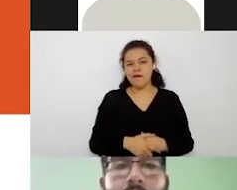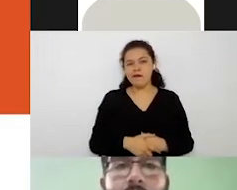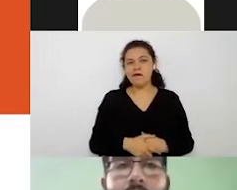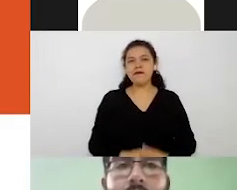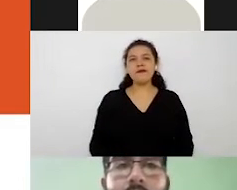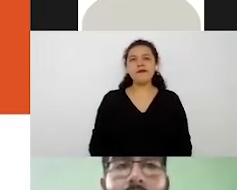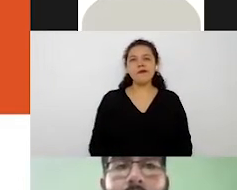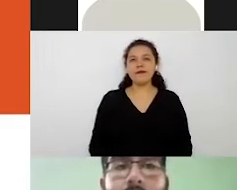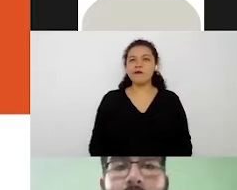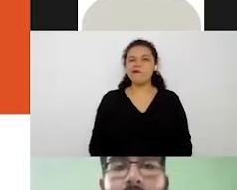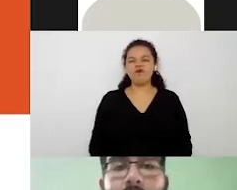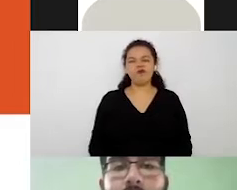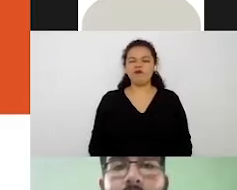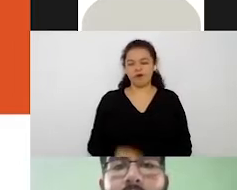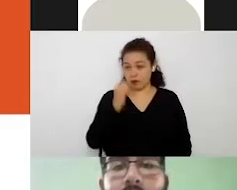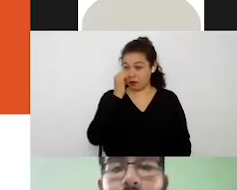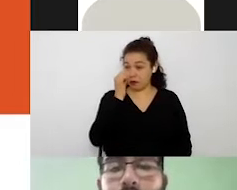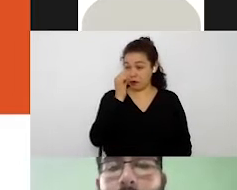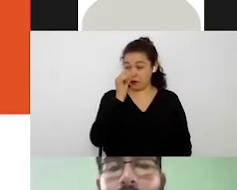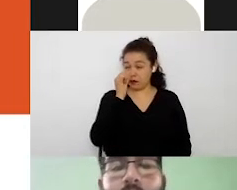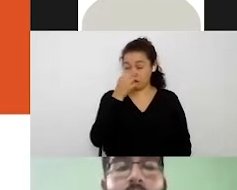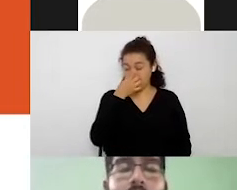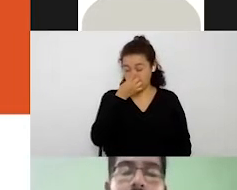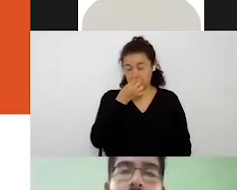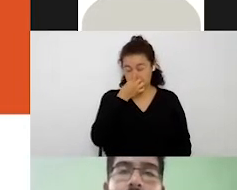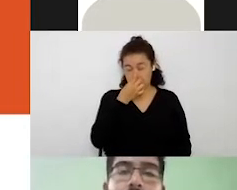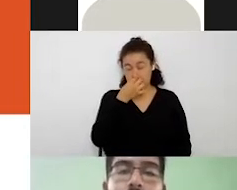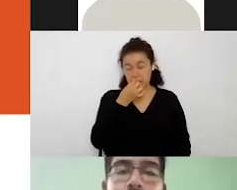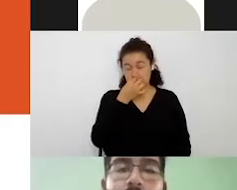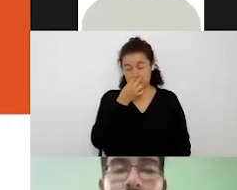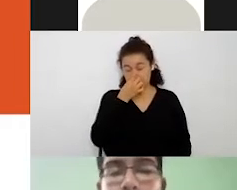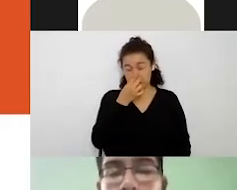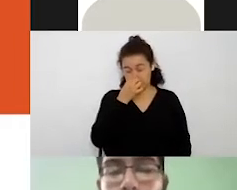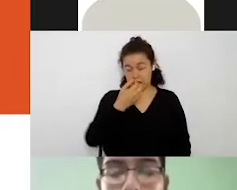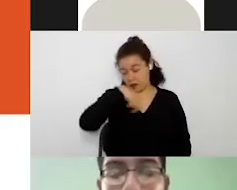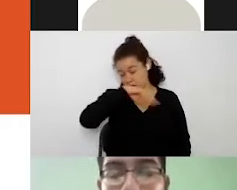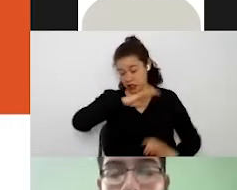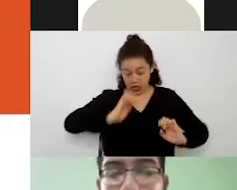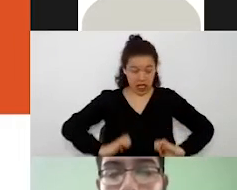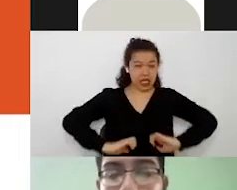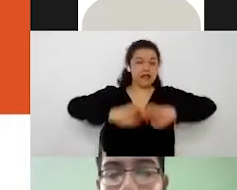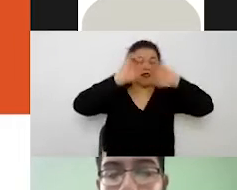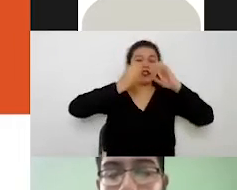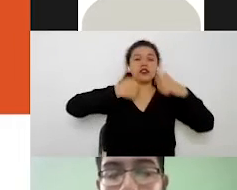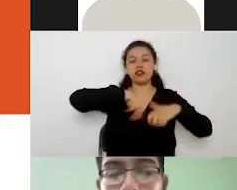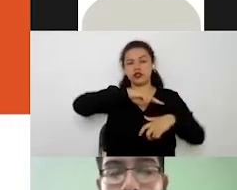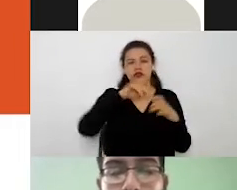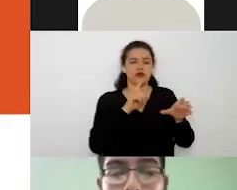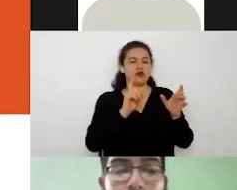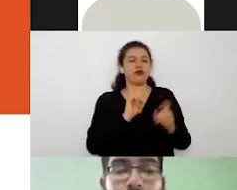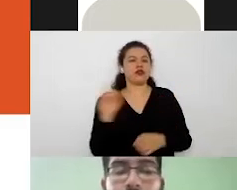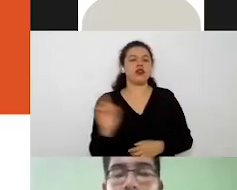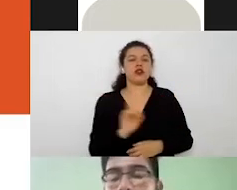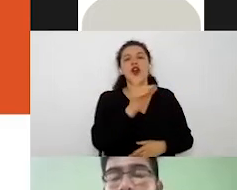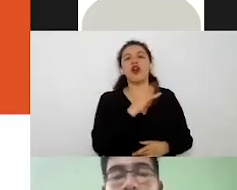cada, eh, cada que nosotros vamos a estar en un edificio o cada que nosotros pertenecemos a alguna institución